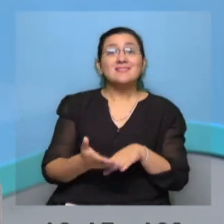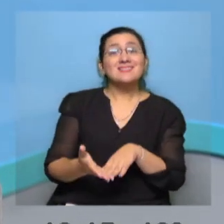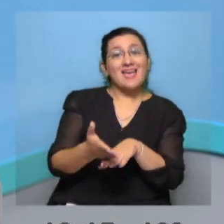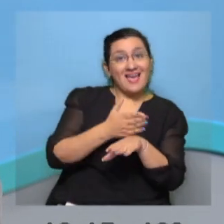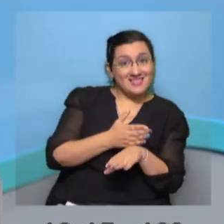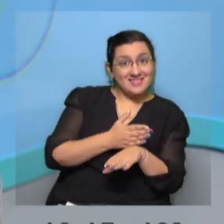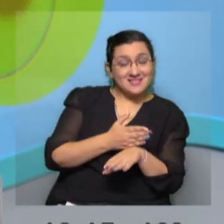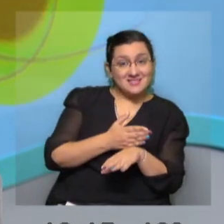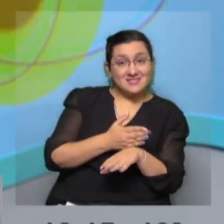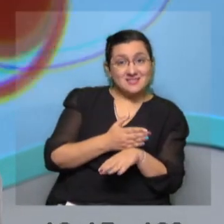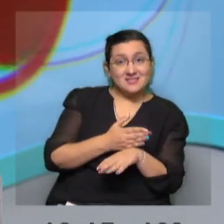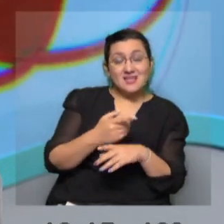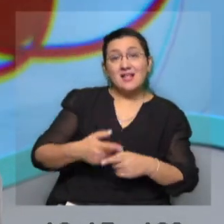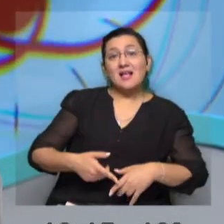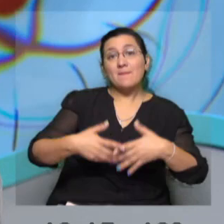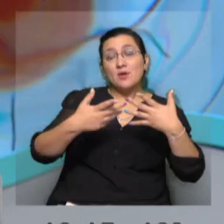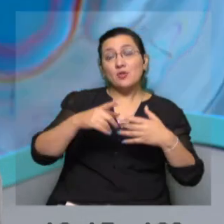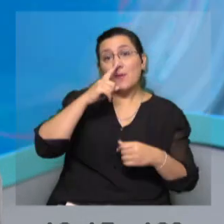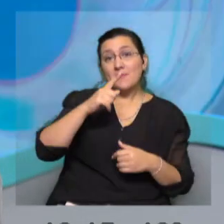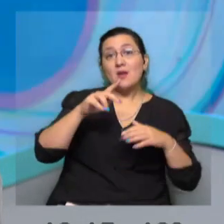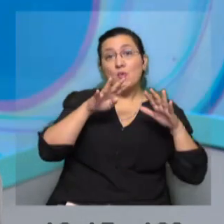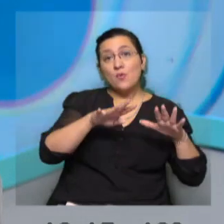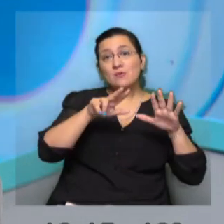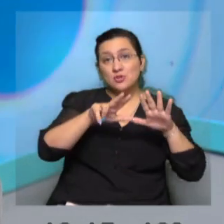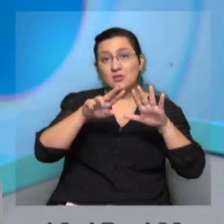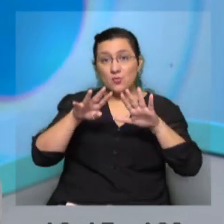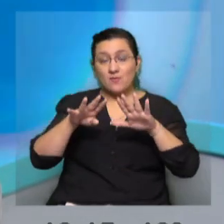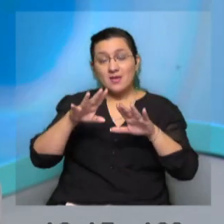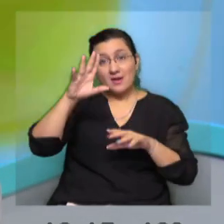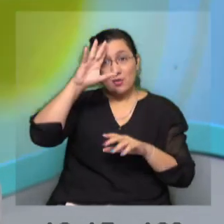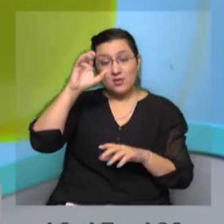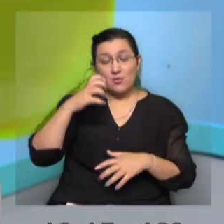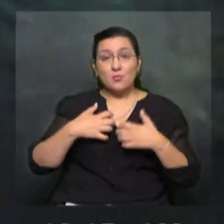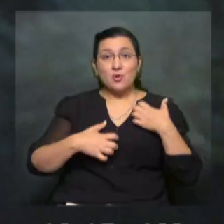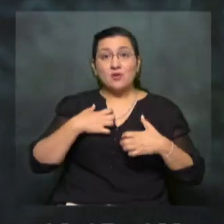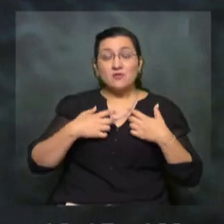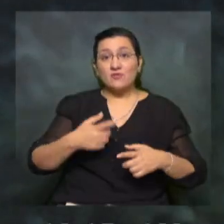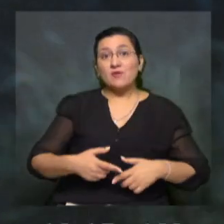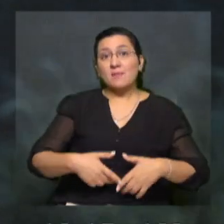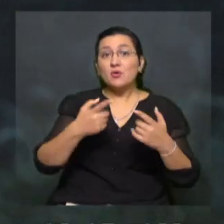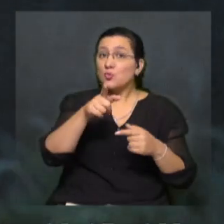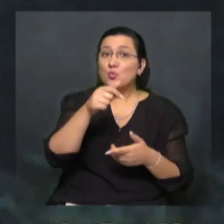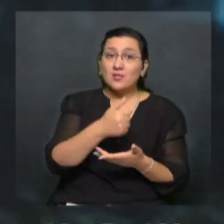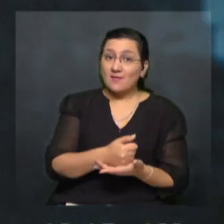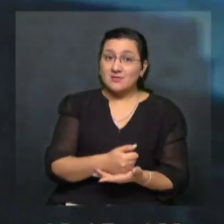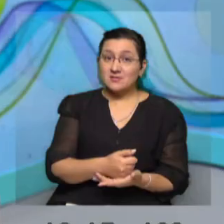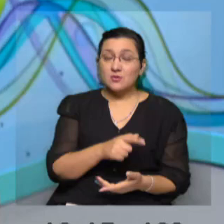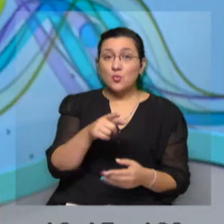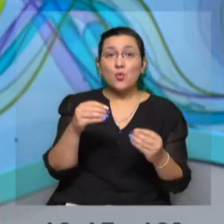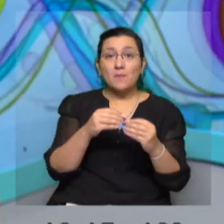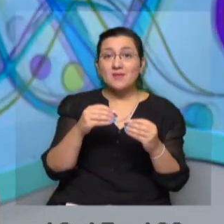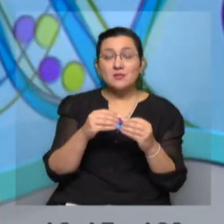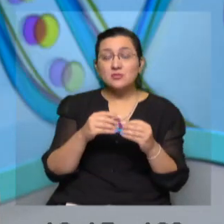ese... campeonato del 89, recordábamos, Progreso salió campeón del competencia 85 y vos no estabas. Y tus compañeros